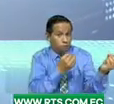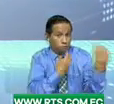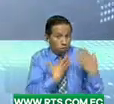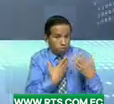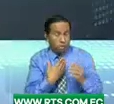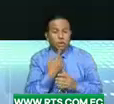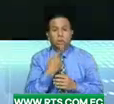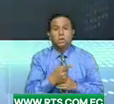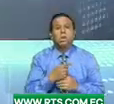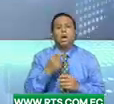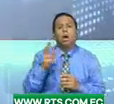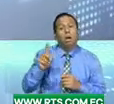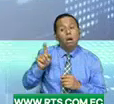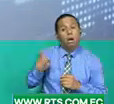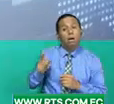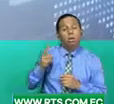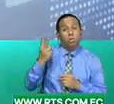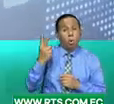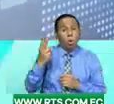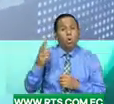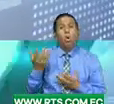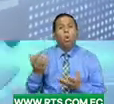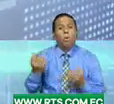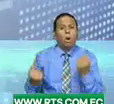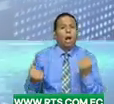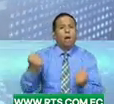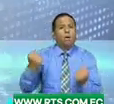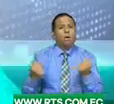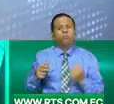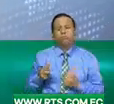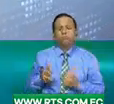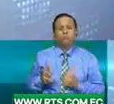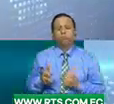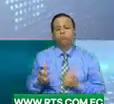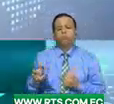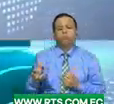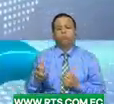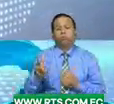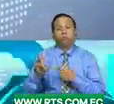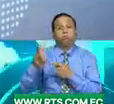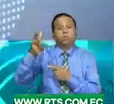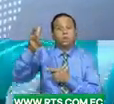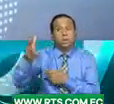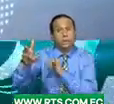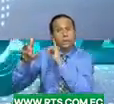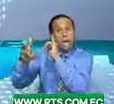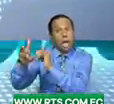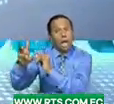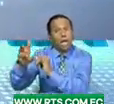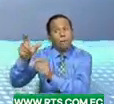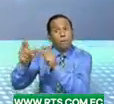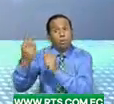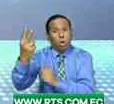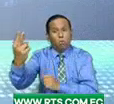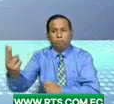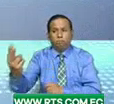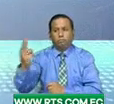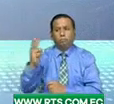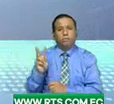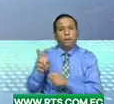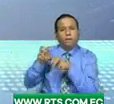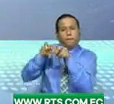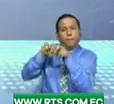indicaron que ellos se movilizaban primero en un automóvil y luego se bajaron de dicho automóvil para subirse a